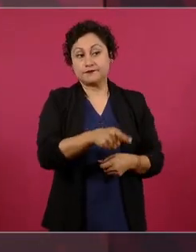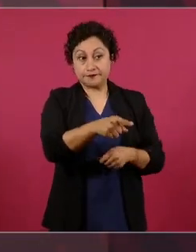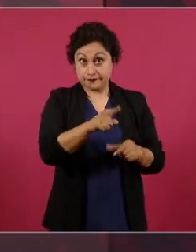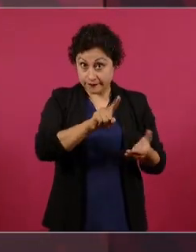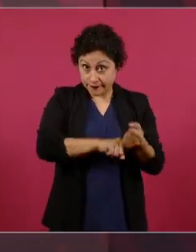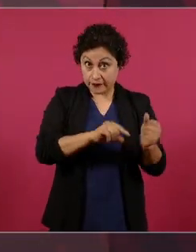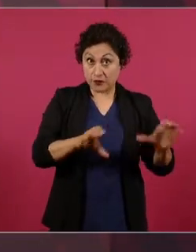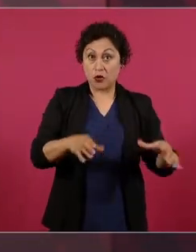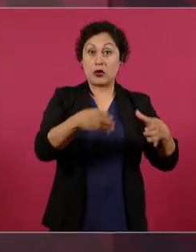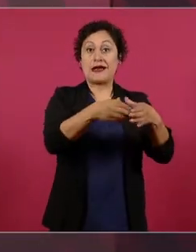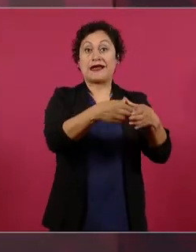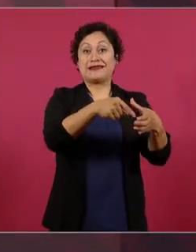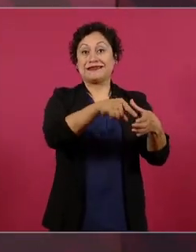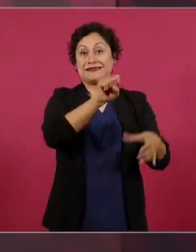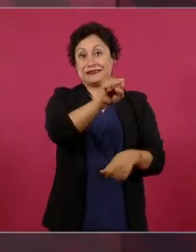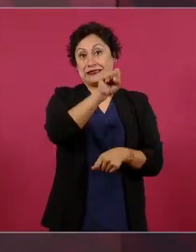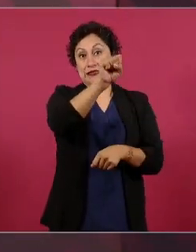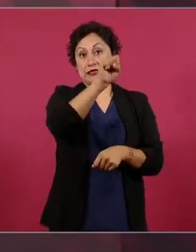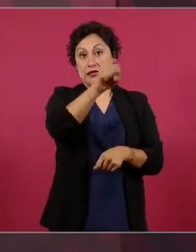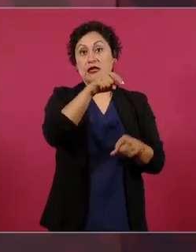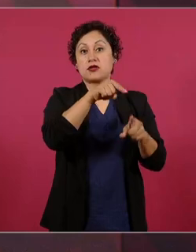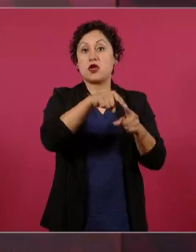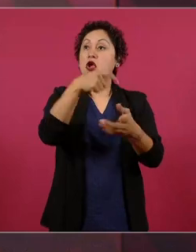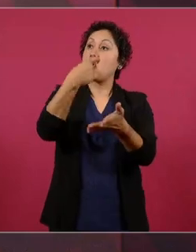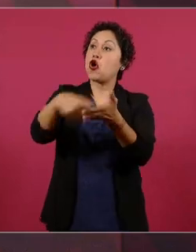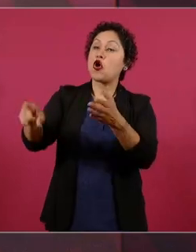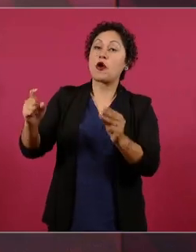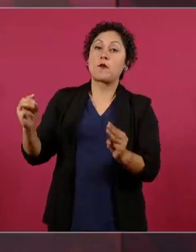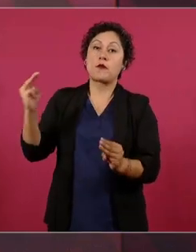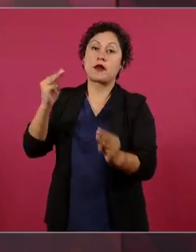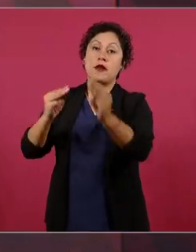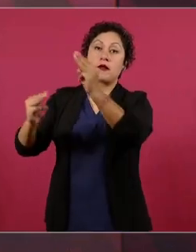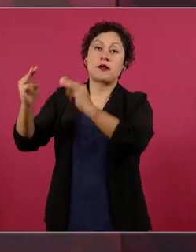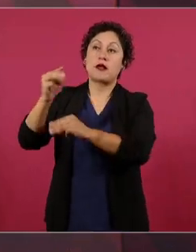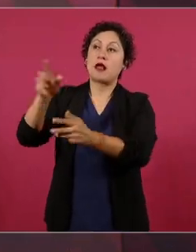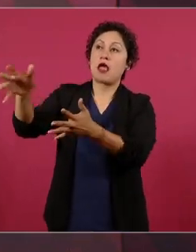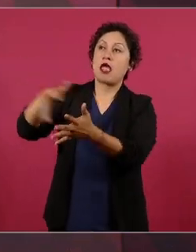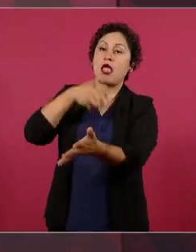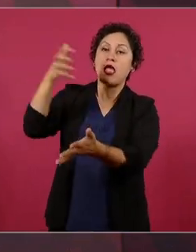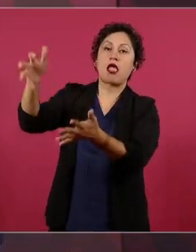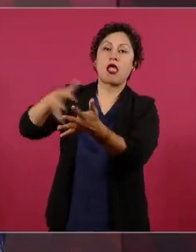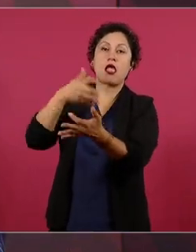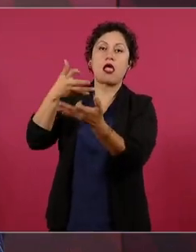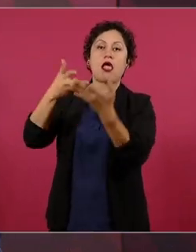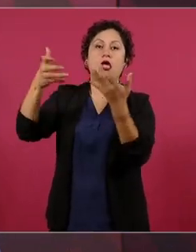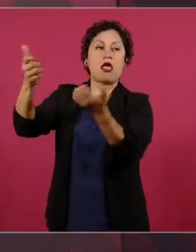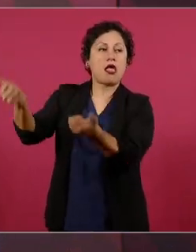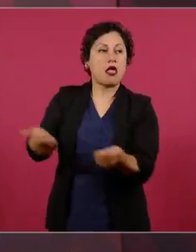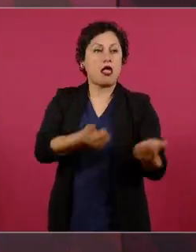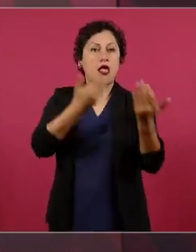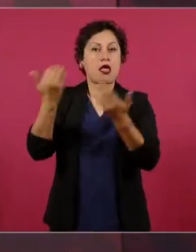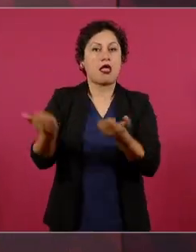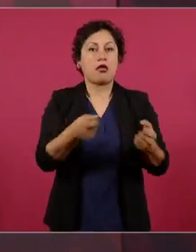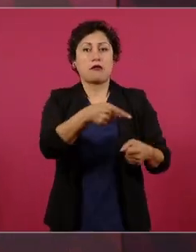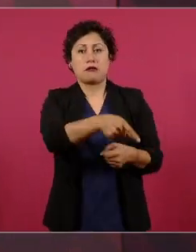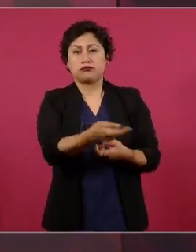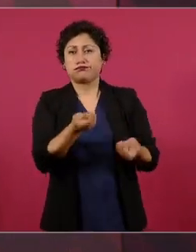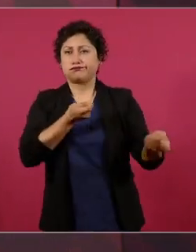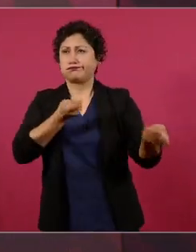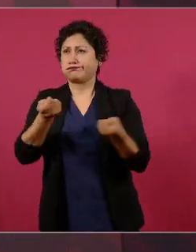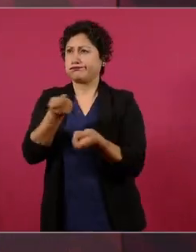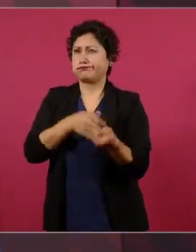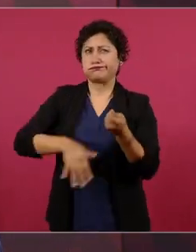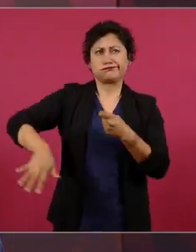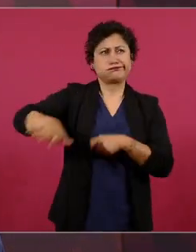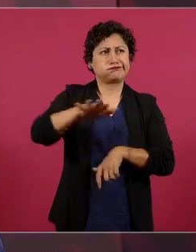devastaba, transportaba el material, tenía el control de las puertas,